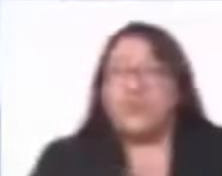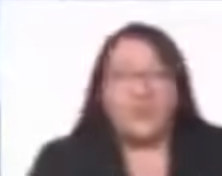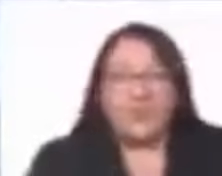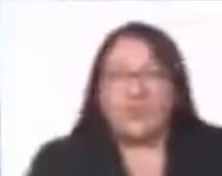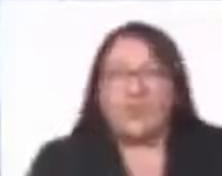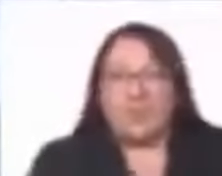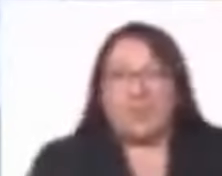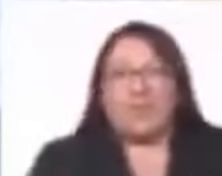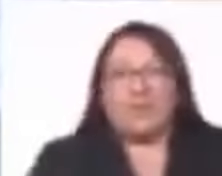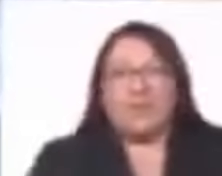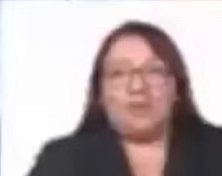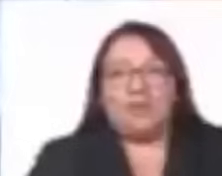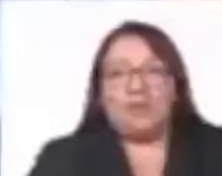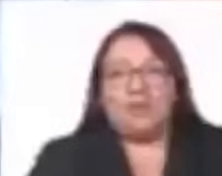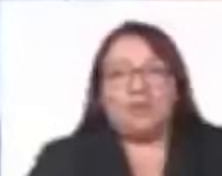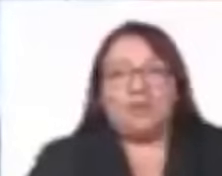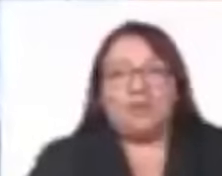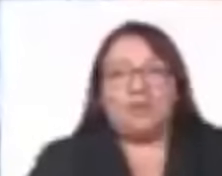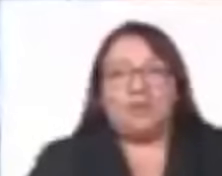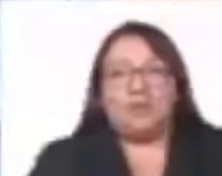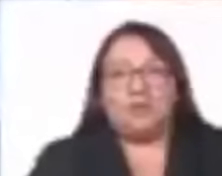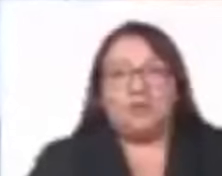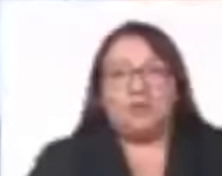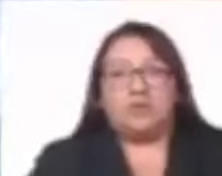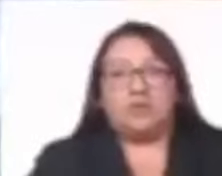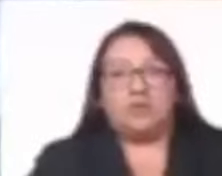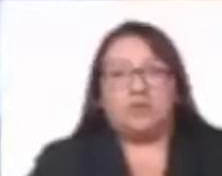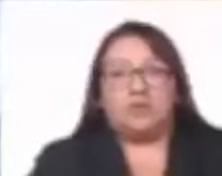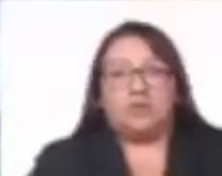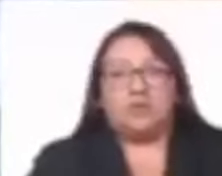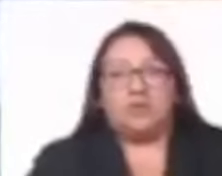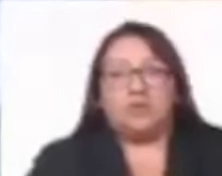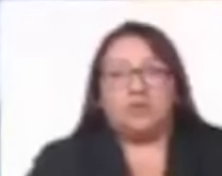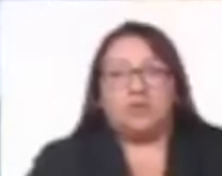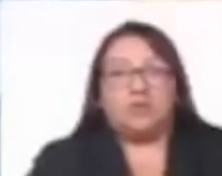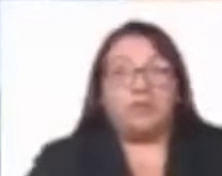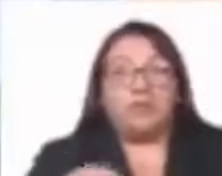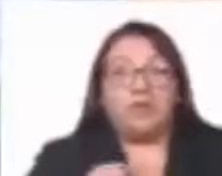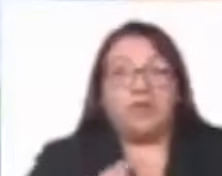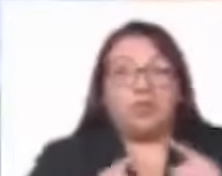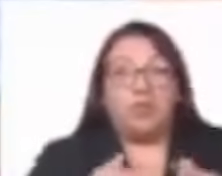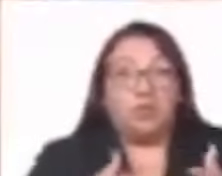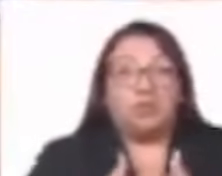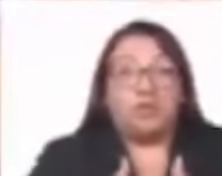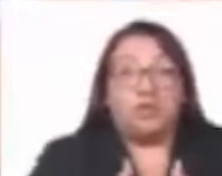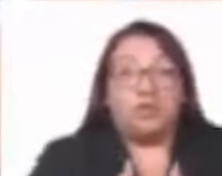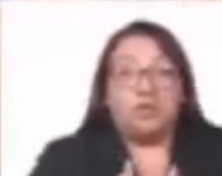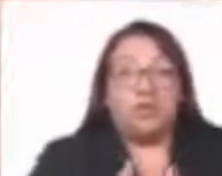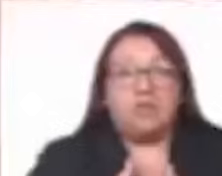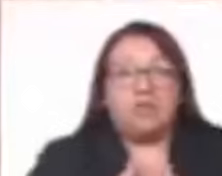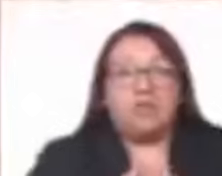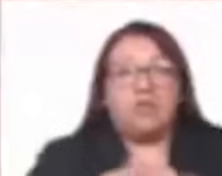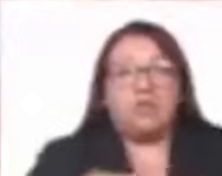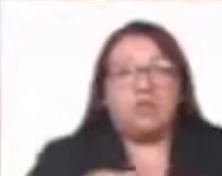Pero resulta que ellos vienen, y eso sí es un show, a montar un espectáculo en medio